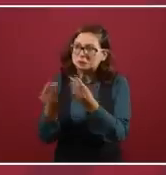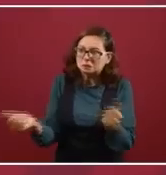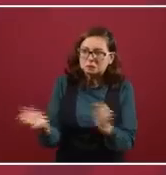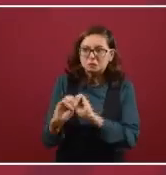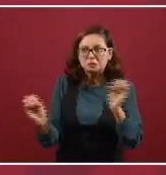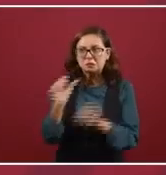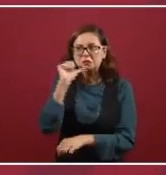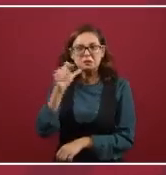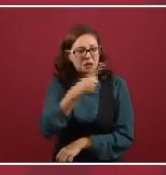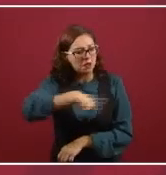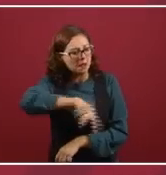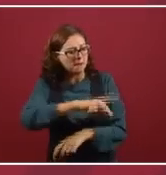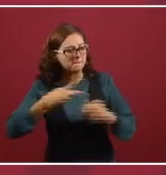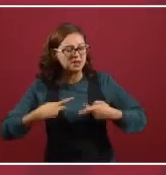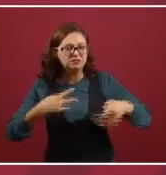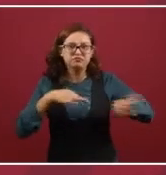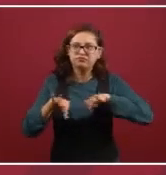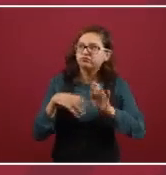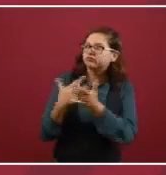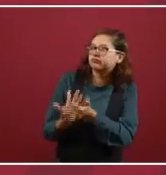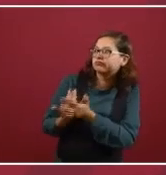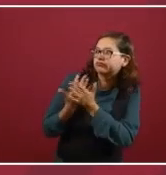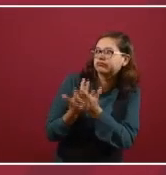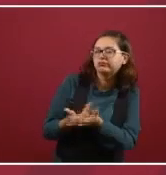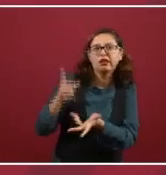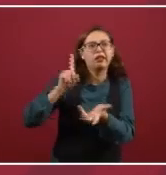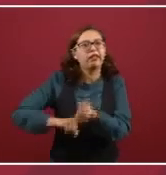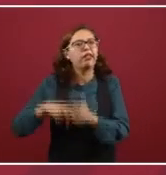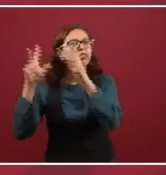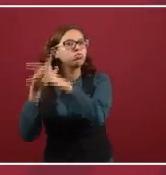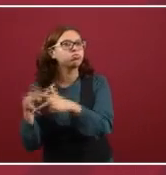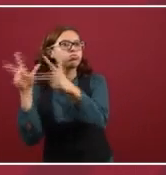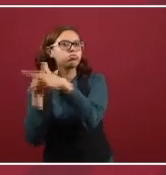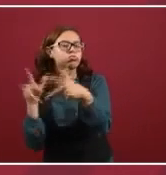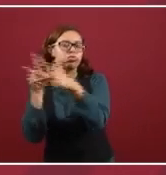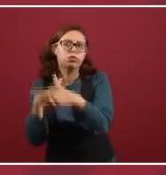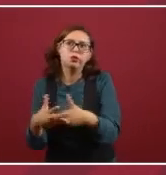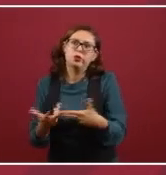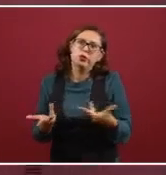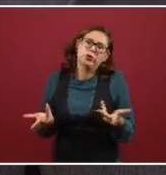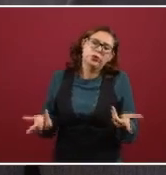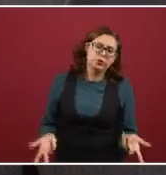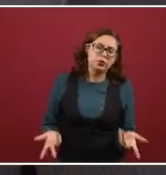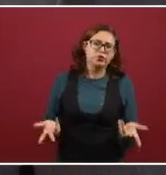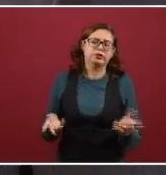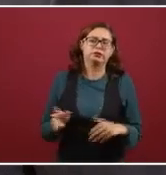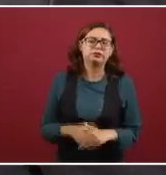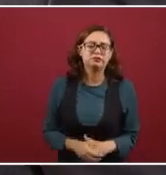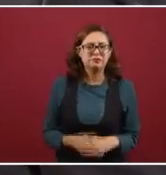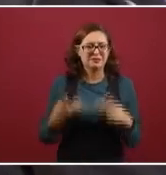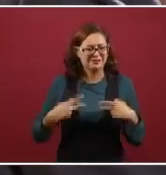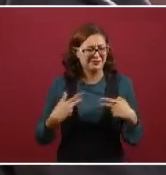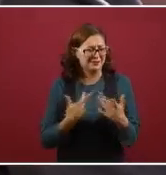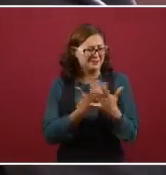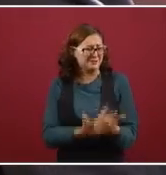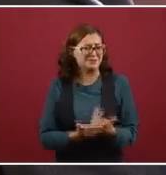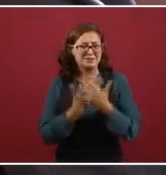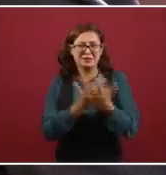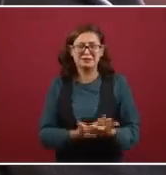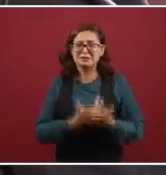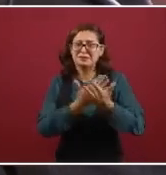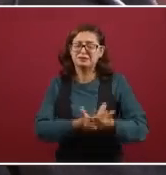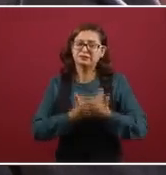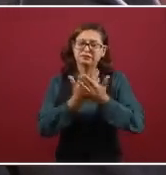trabajadores. Hay muchos trabajadores que están esperando